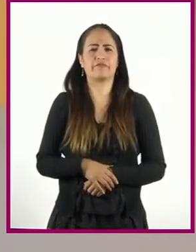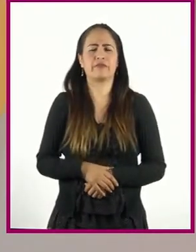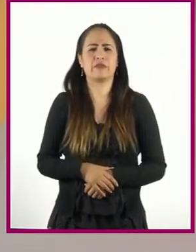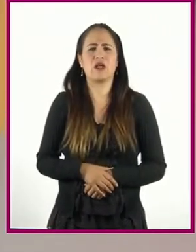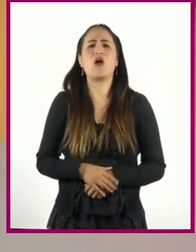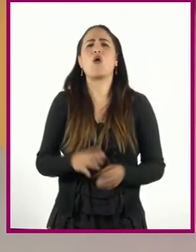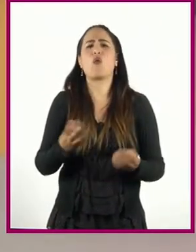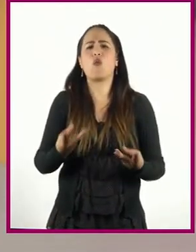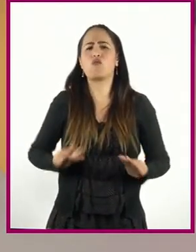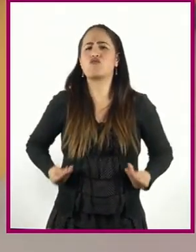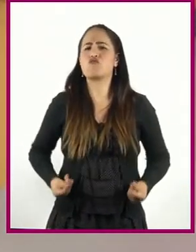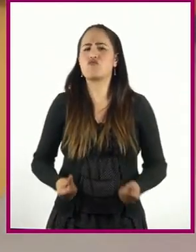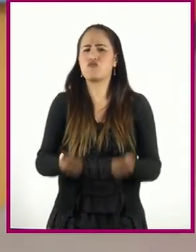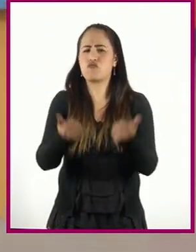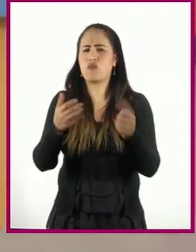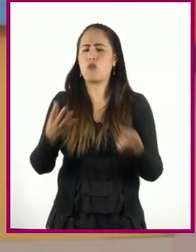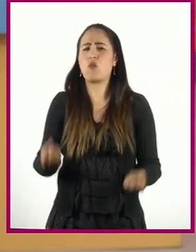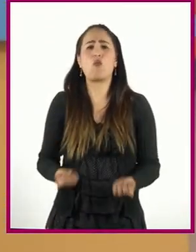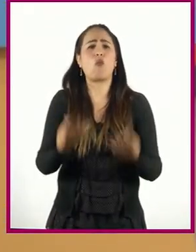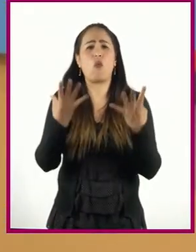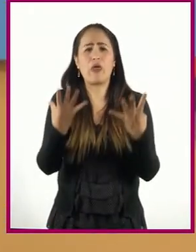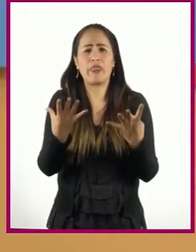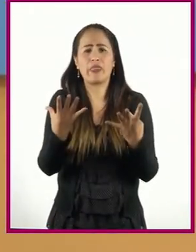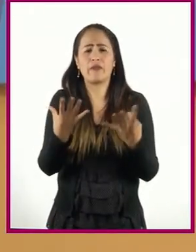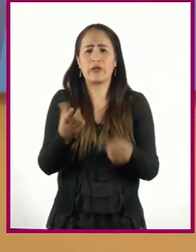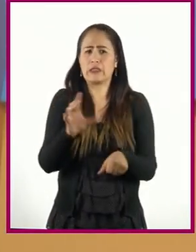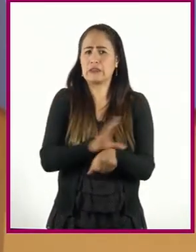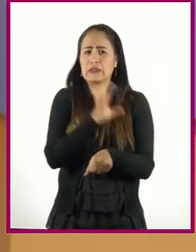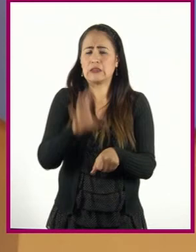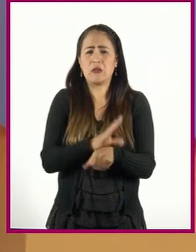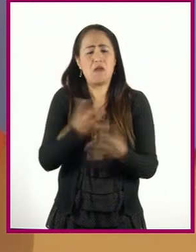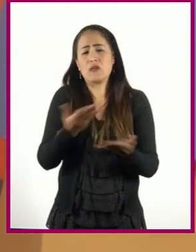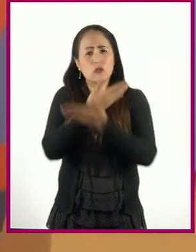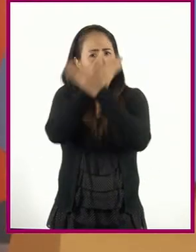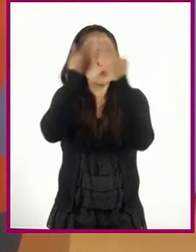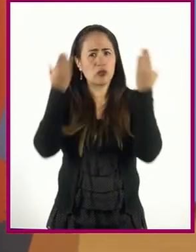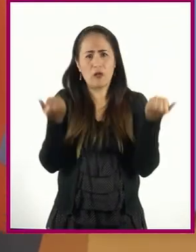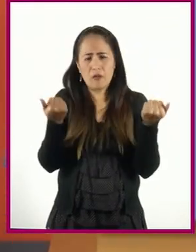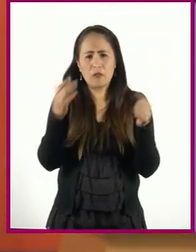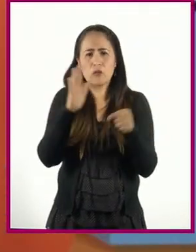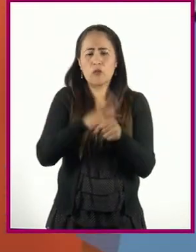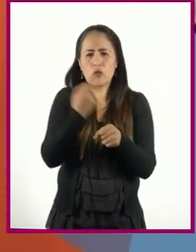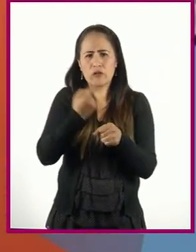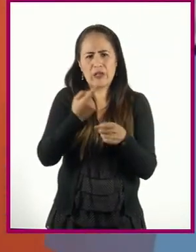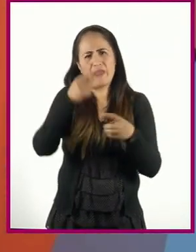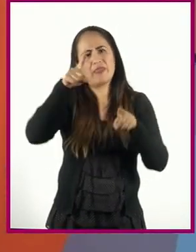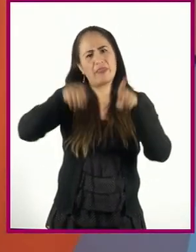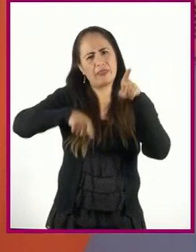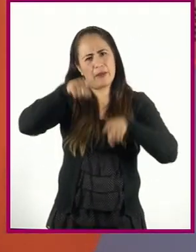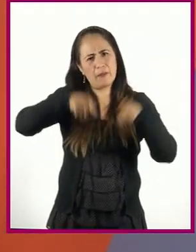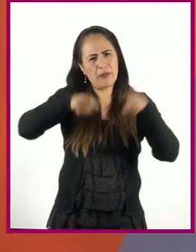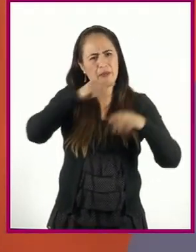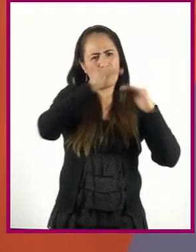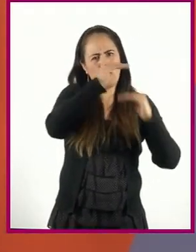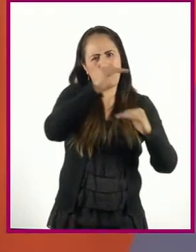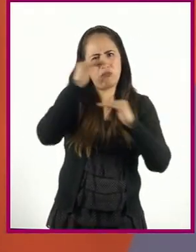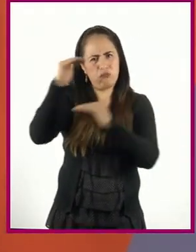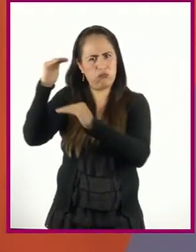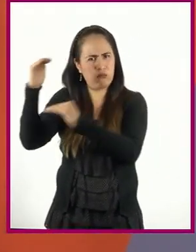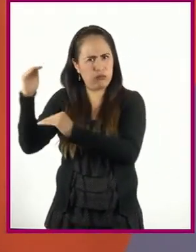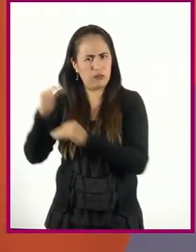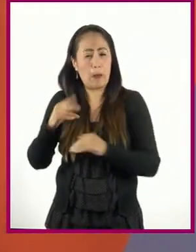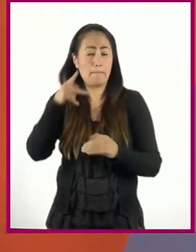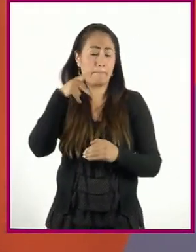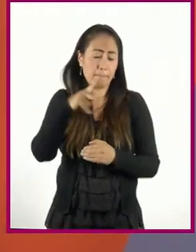horno de microondas es difícil de determinar debido a distintas configuraciones o capacidades.